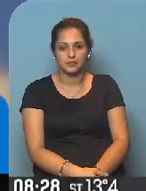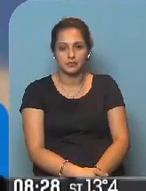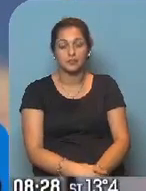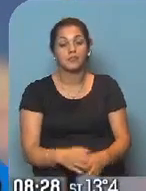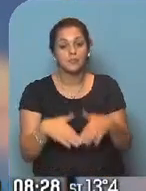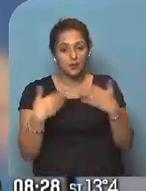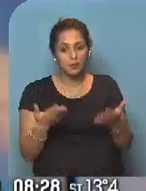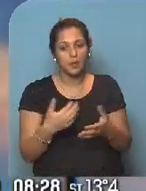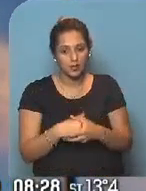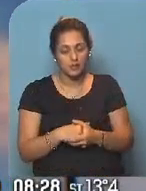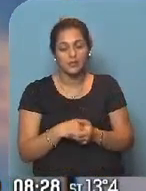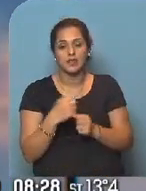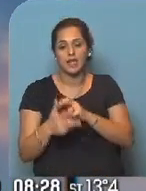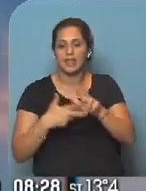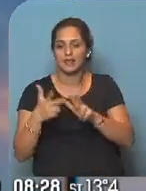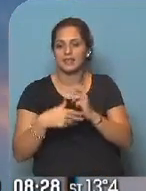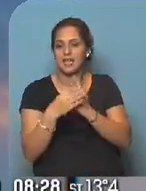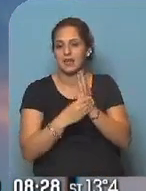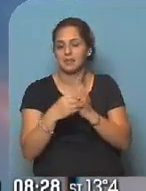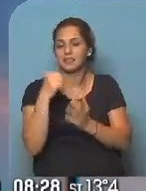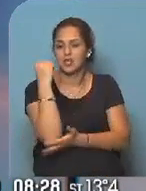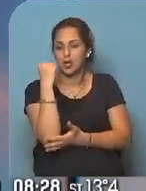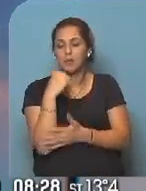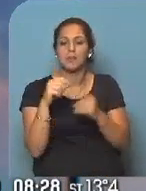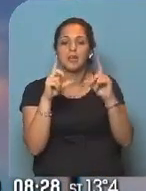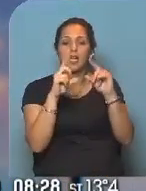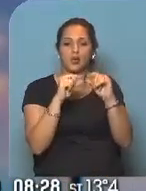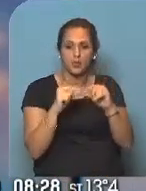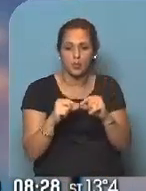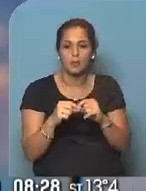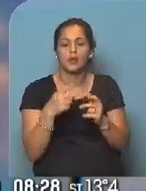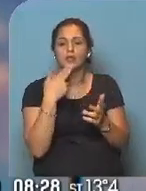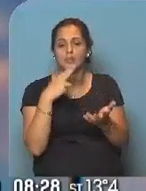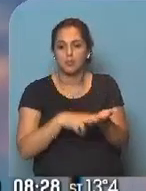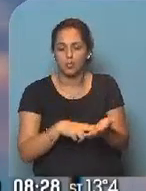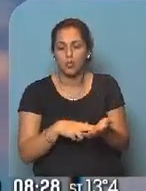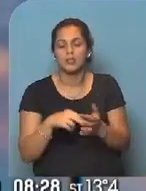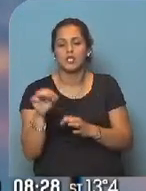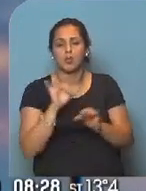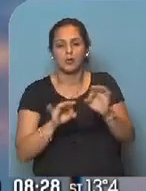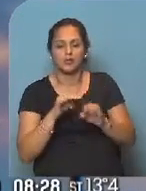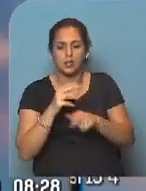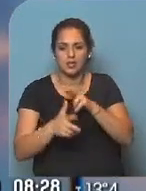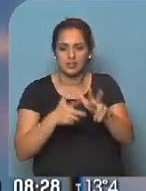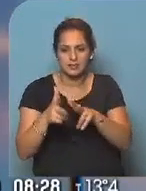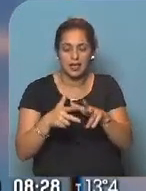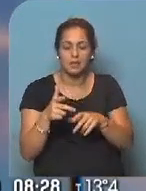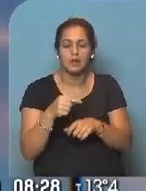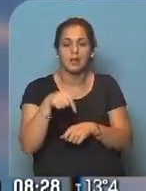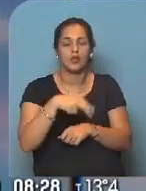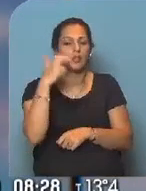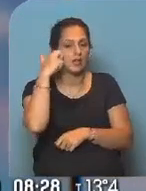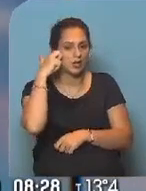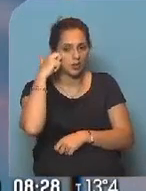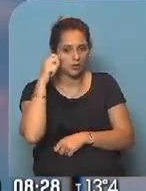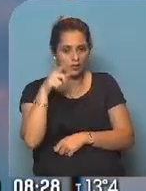bueno hay un par te lo decía el propio ministro de economía el tema números el tema impuestos proyectos que se discuten hoy por hoy en el congreso nacional